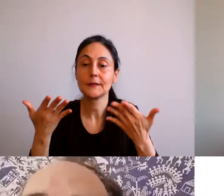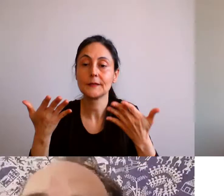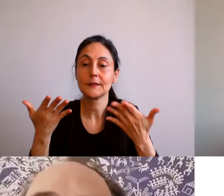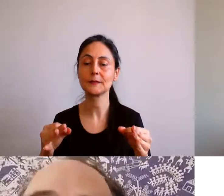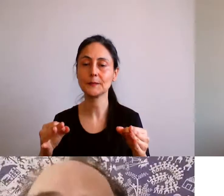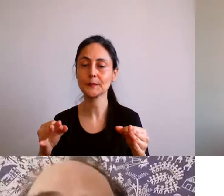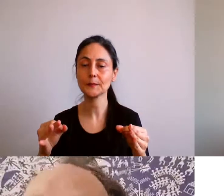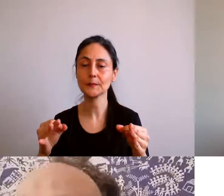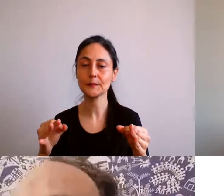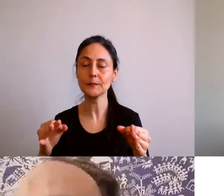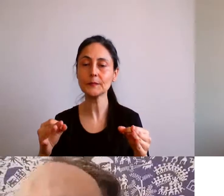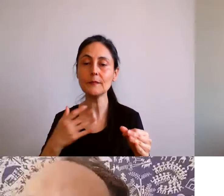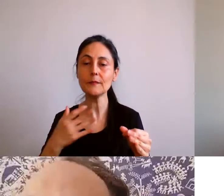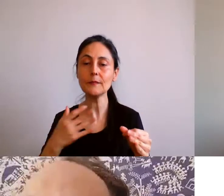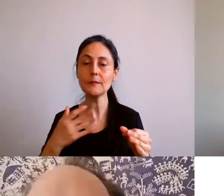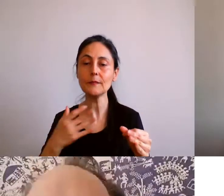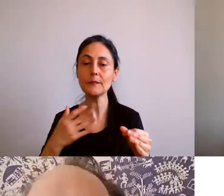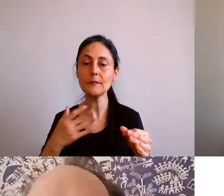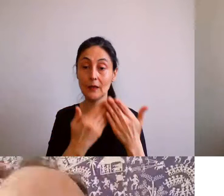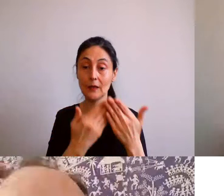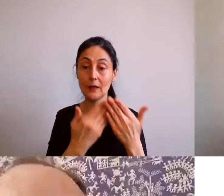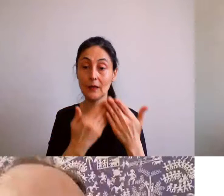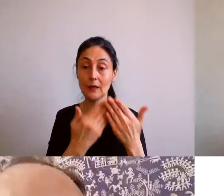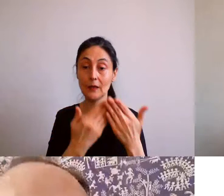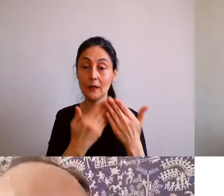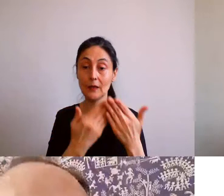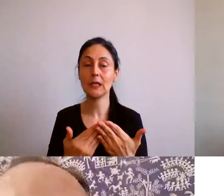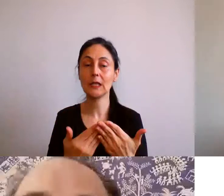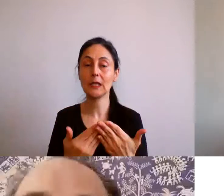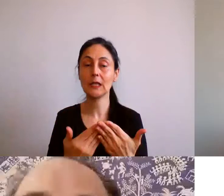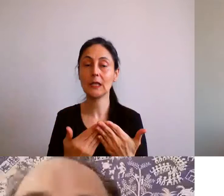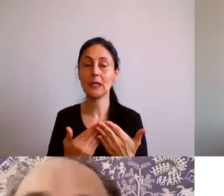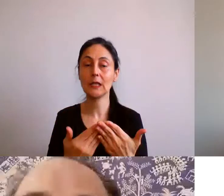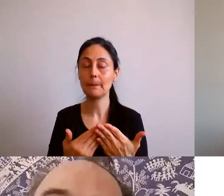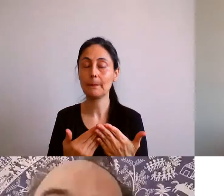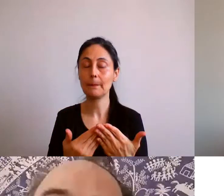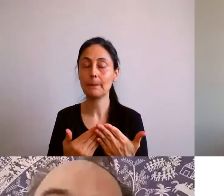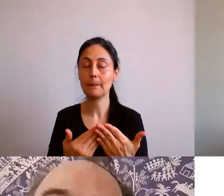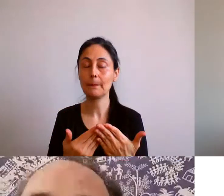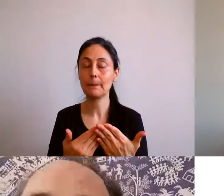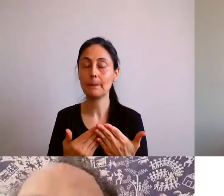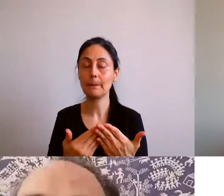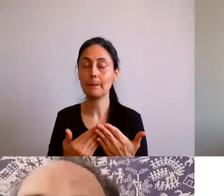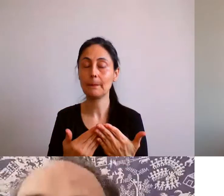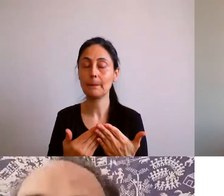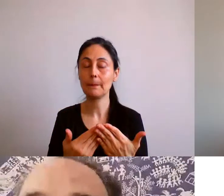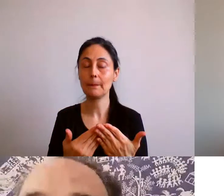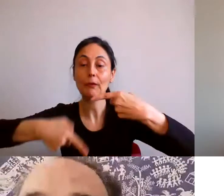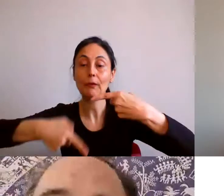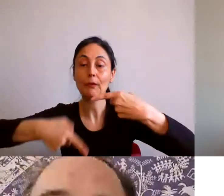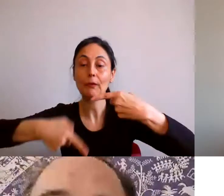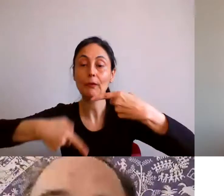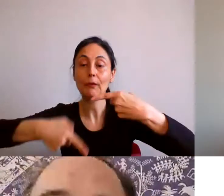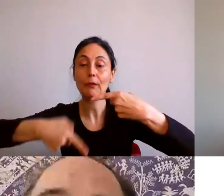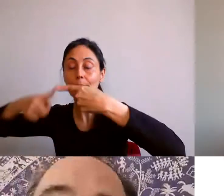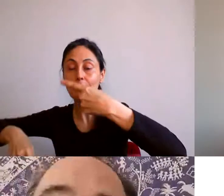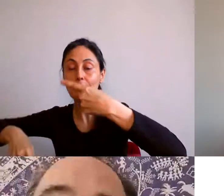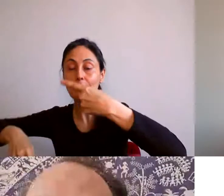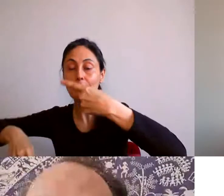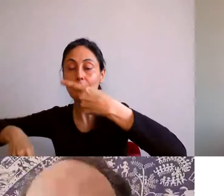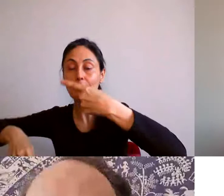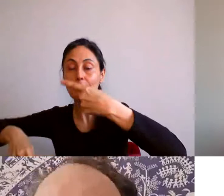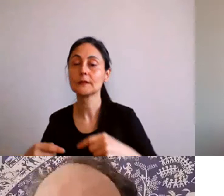con mis estudiantes me ha pasado que tanto a mí como a ellos se nos cae la conexión, no tenemos los dispositivos, tenemos que compartir, yo